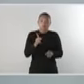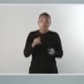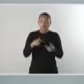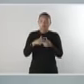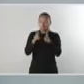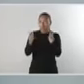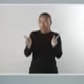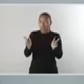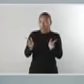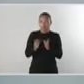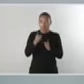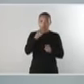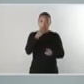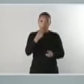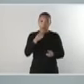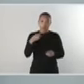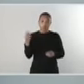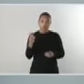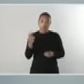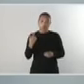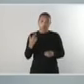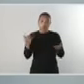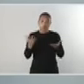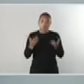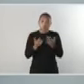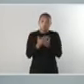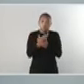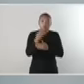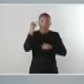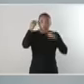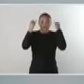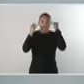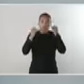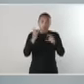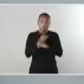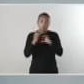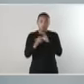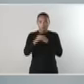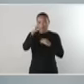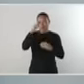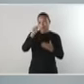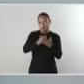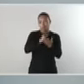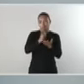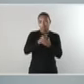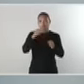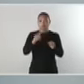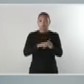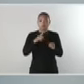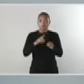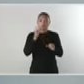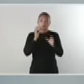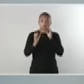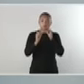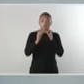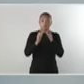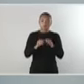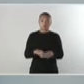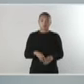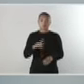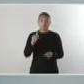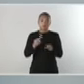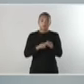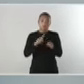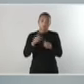les dije que teníamos que hacer nuevas acciones al pueblo de Tamaulipas por qué lo comenté porque la